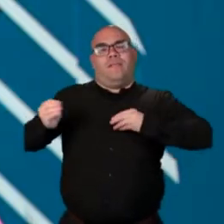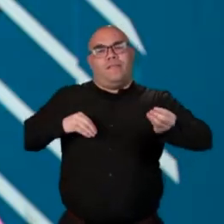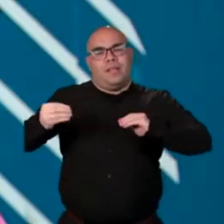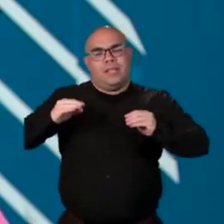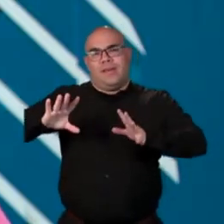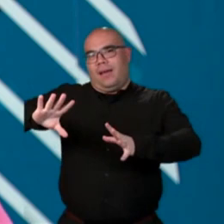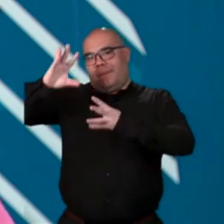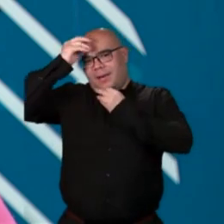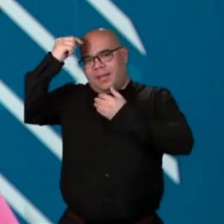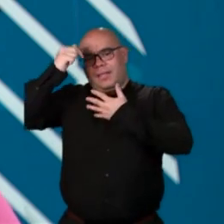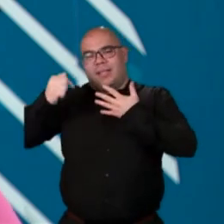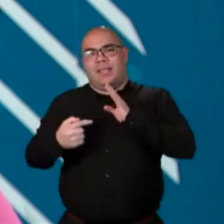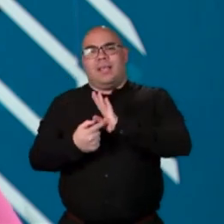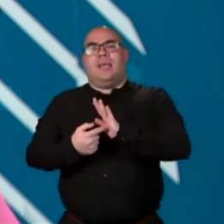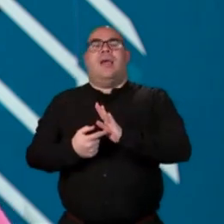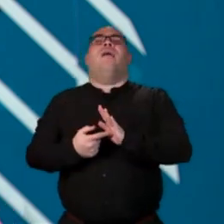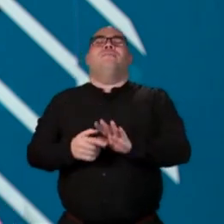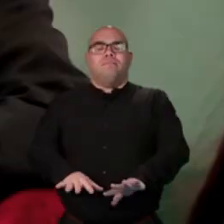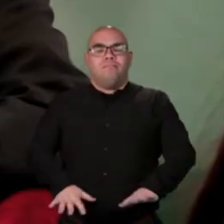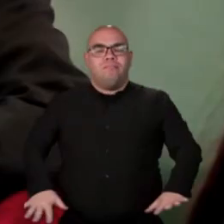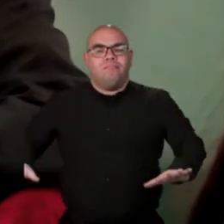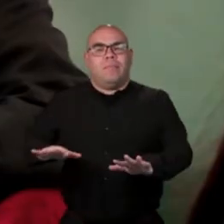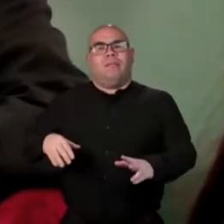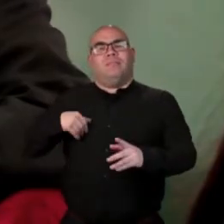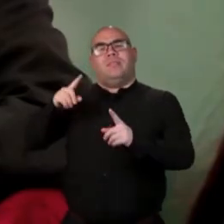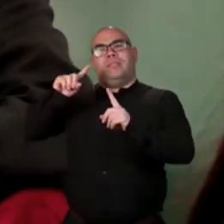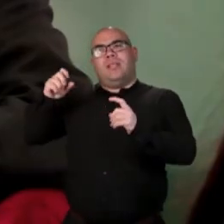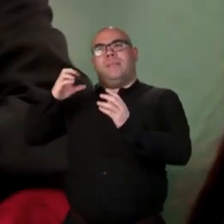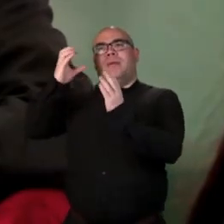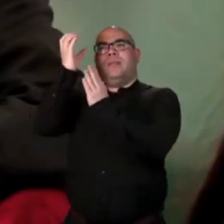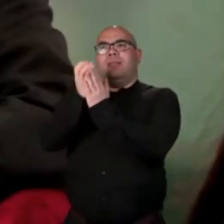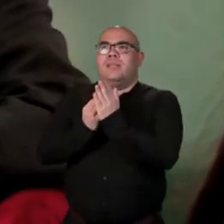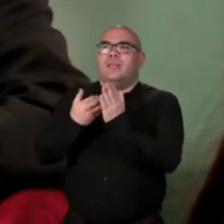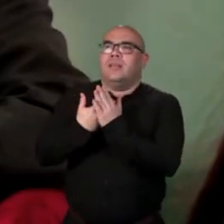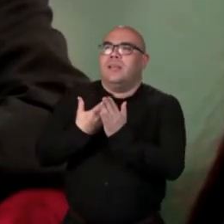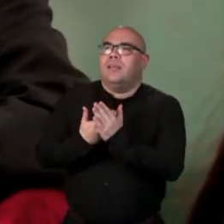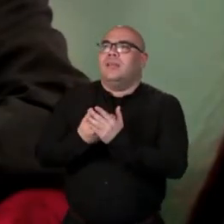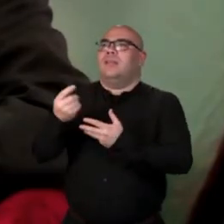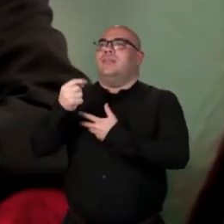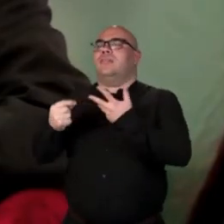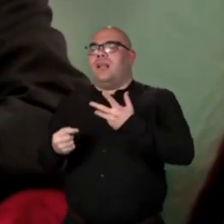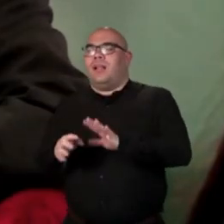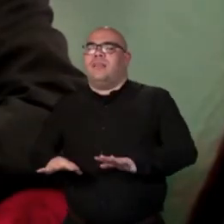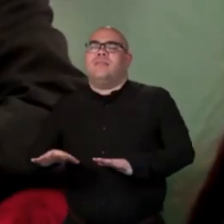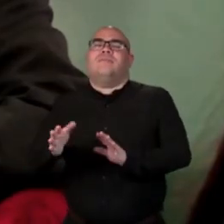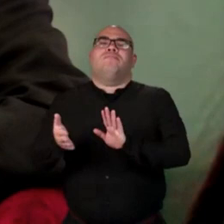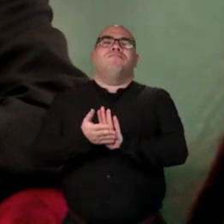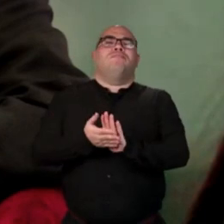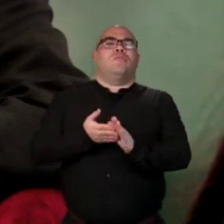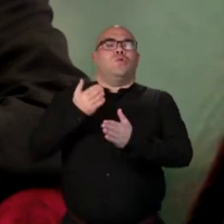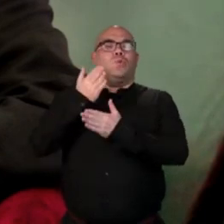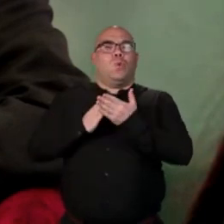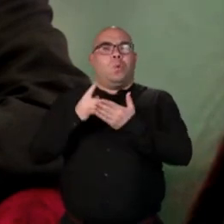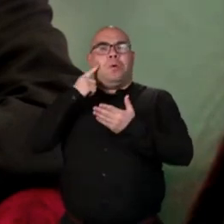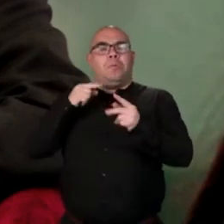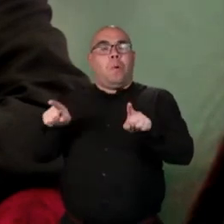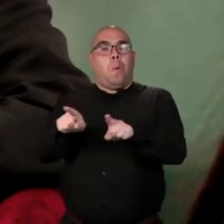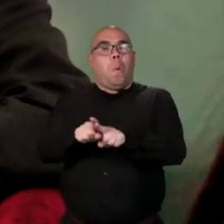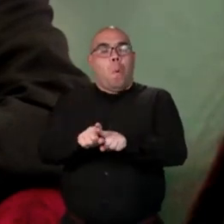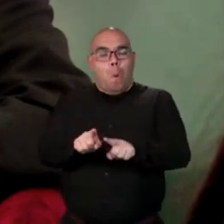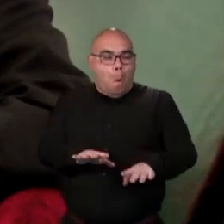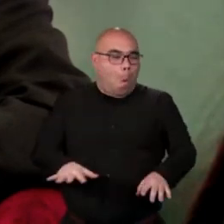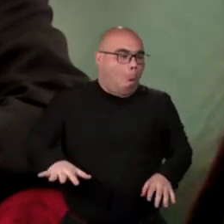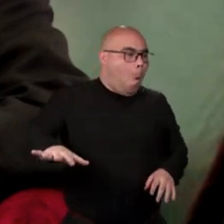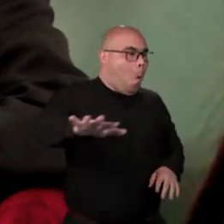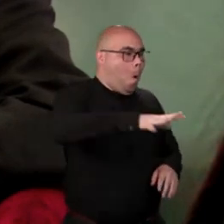dialoguen también con el mundo de las certificaciones, de las insignias digitales, de tal forma que podamos atender un universo cada